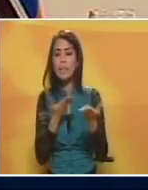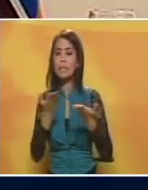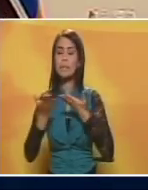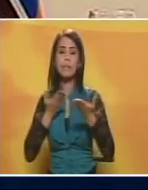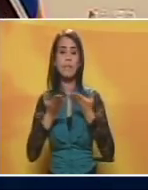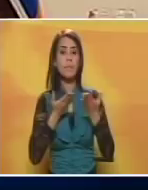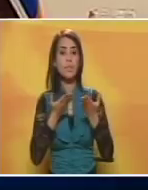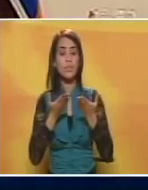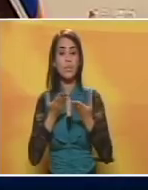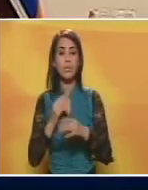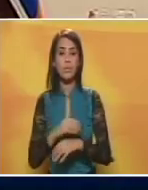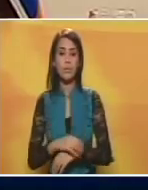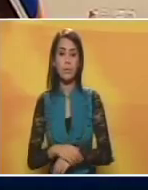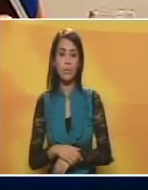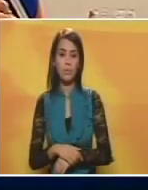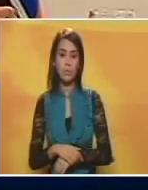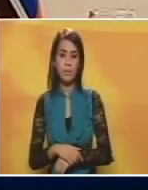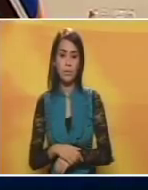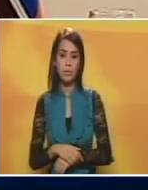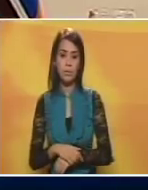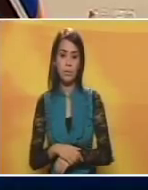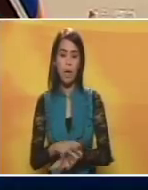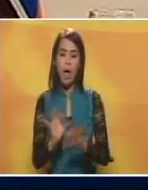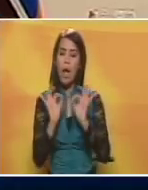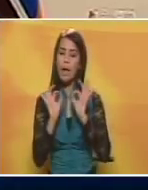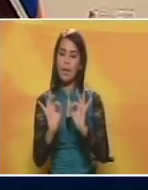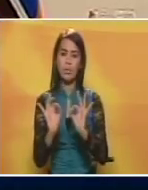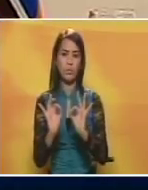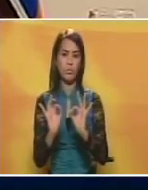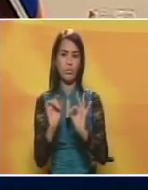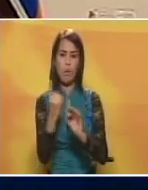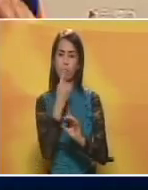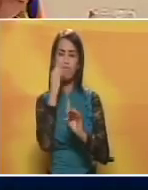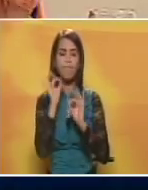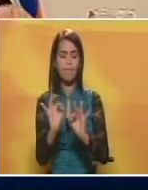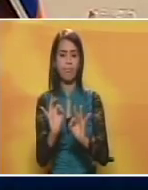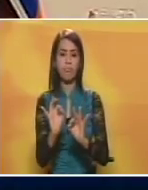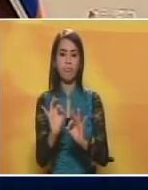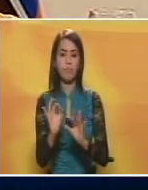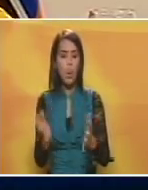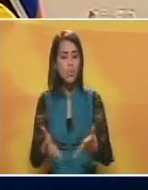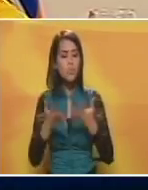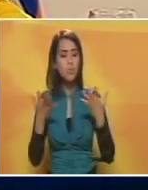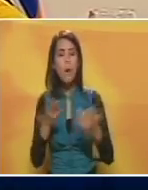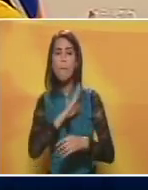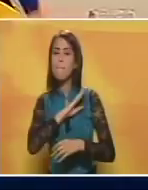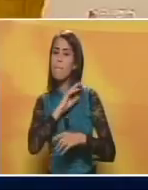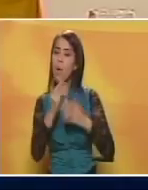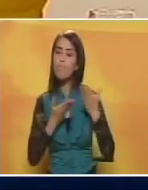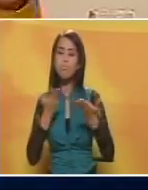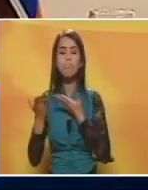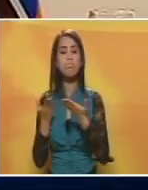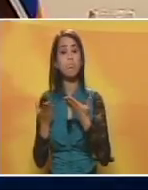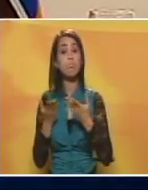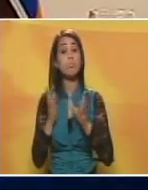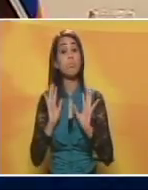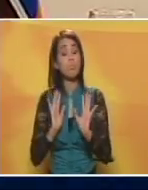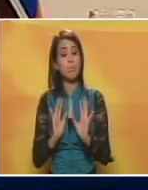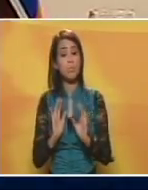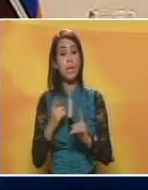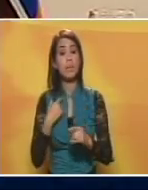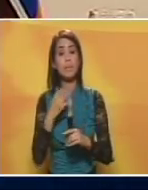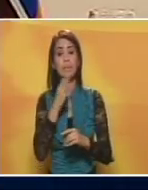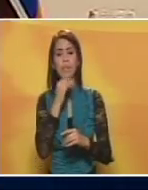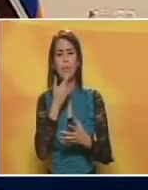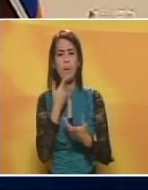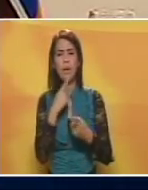servicio es eso exclusivamente y nada más. Proveedora de servicio, que de paso ya no